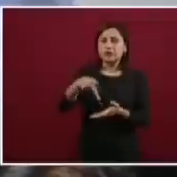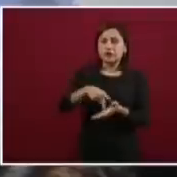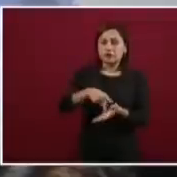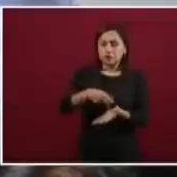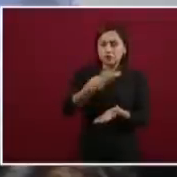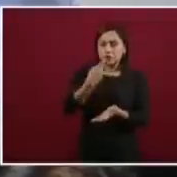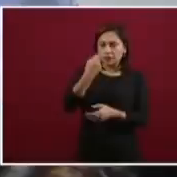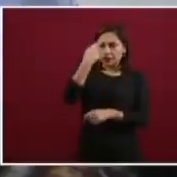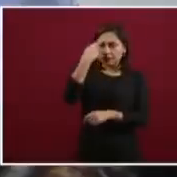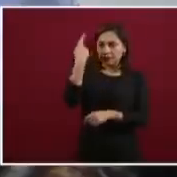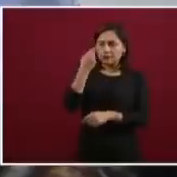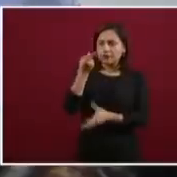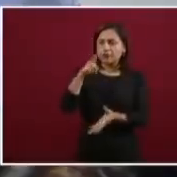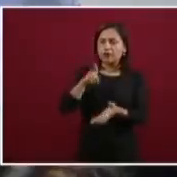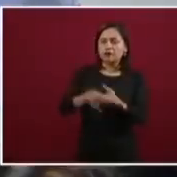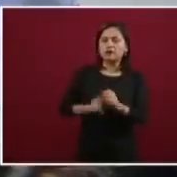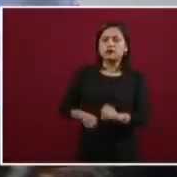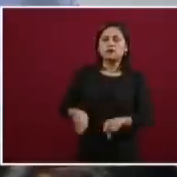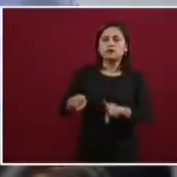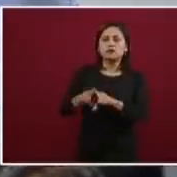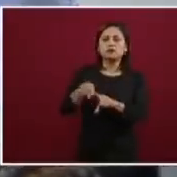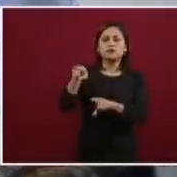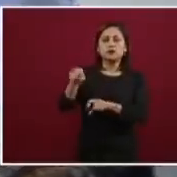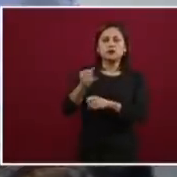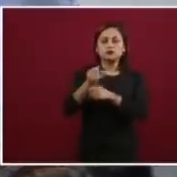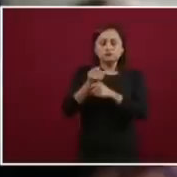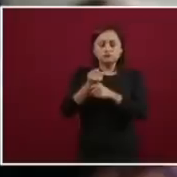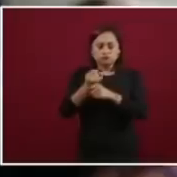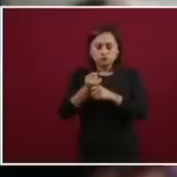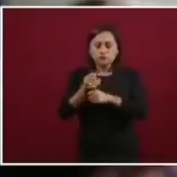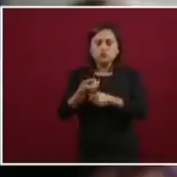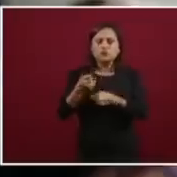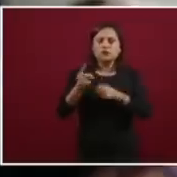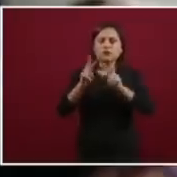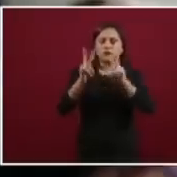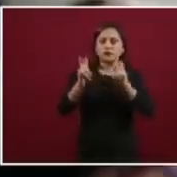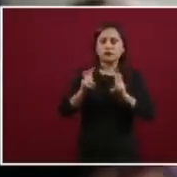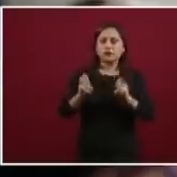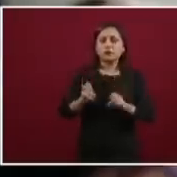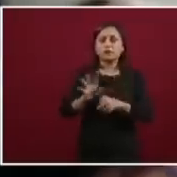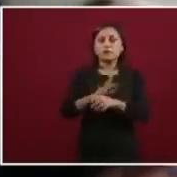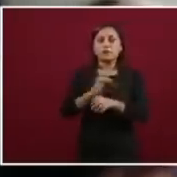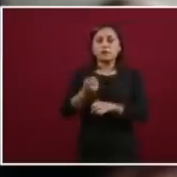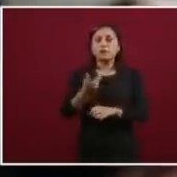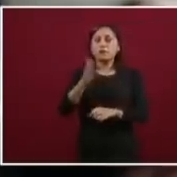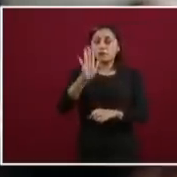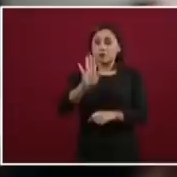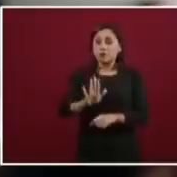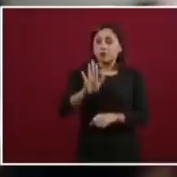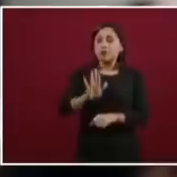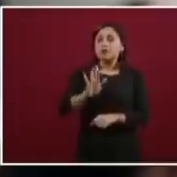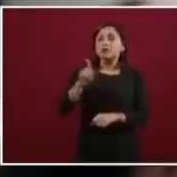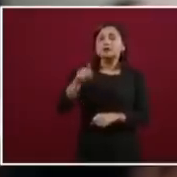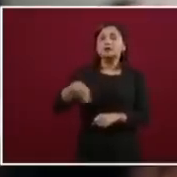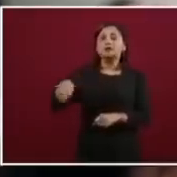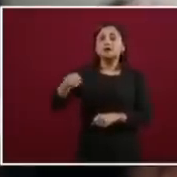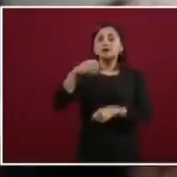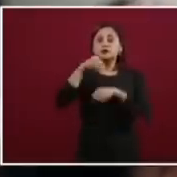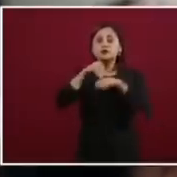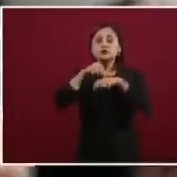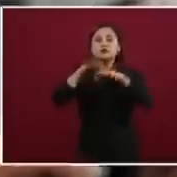de contenidos porque se pone en riesgo la seguridad y la credibilidad y el prestigio y el prestigio